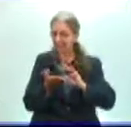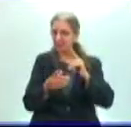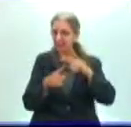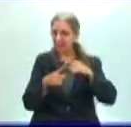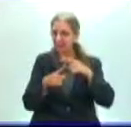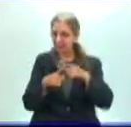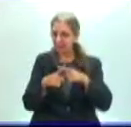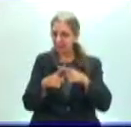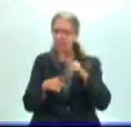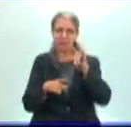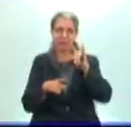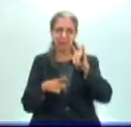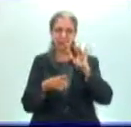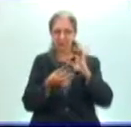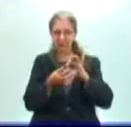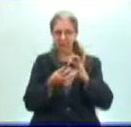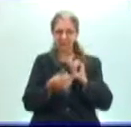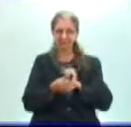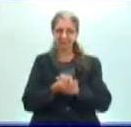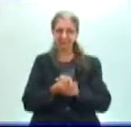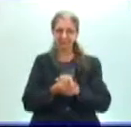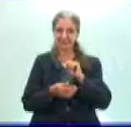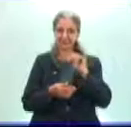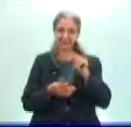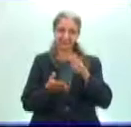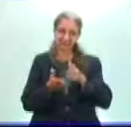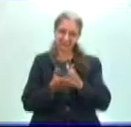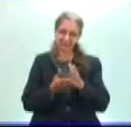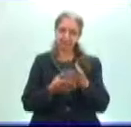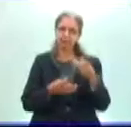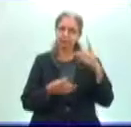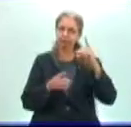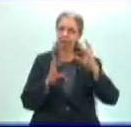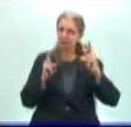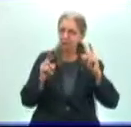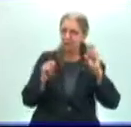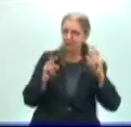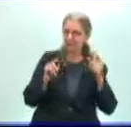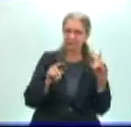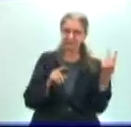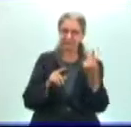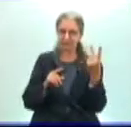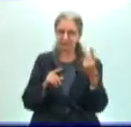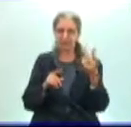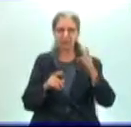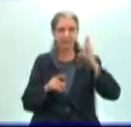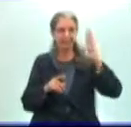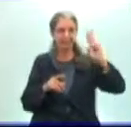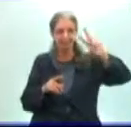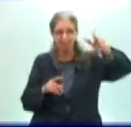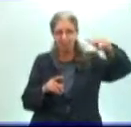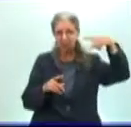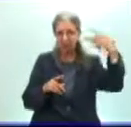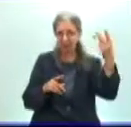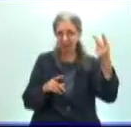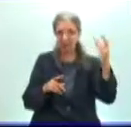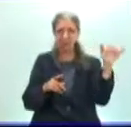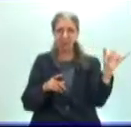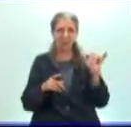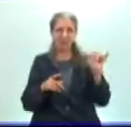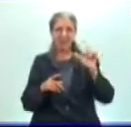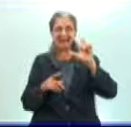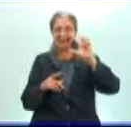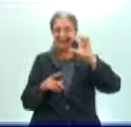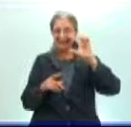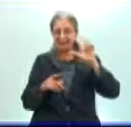página 109. Continuamos calculando el segundo cateto. De igual manera, ya conoces el